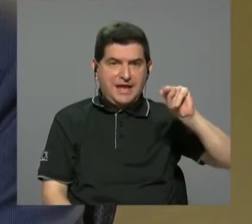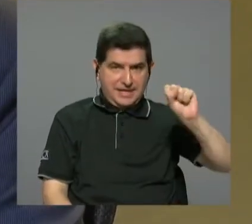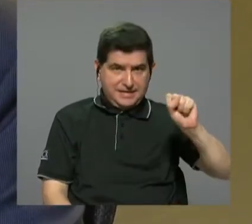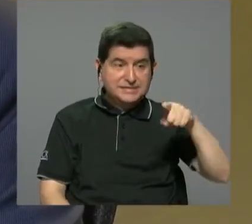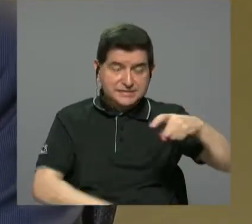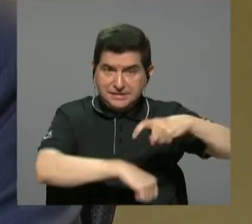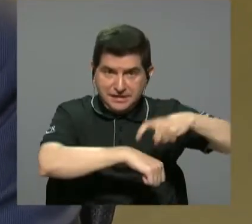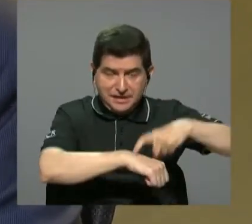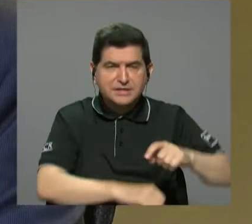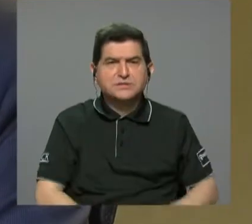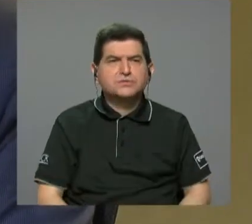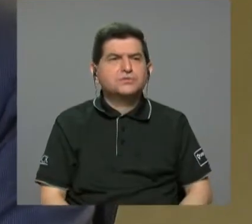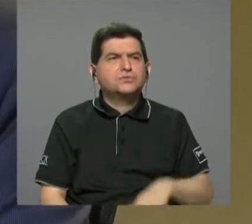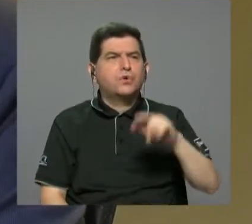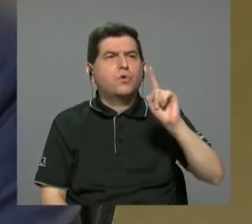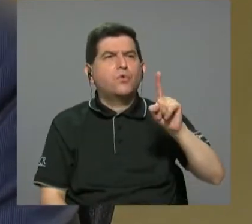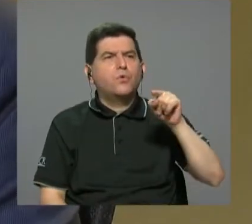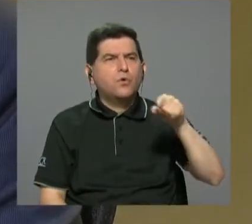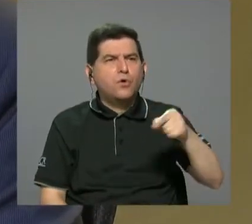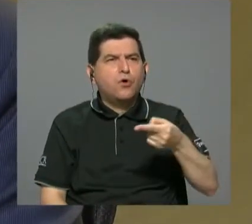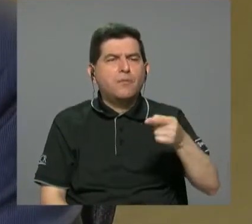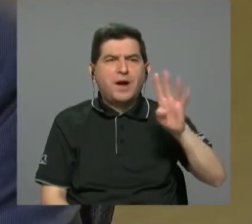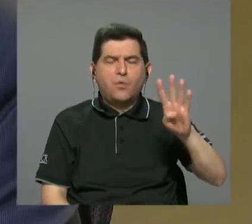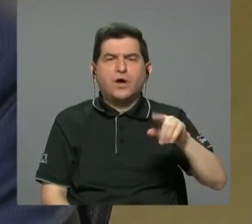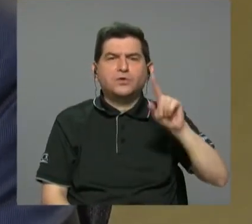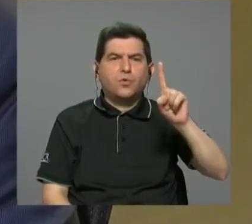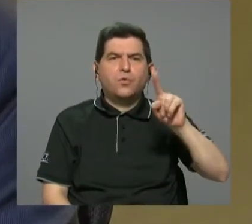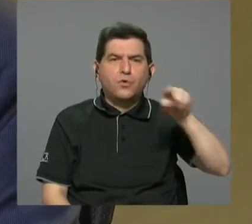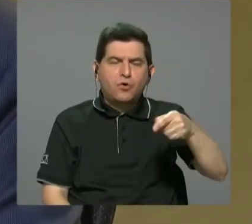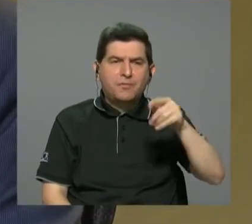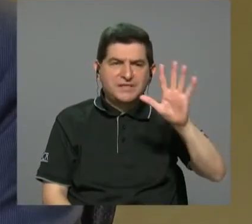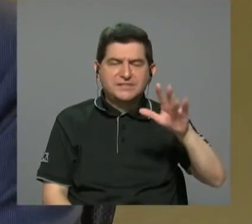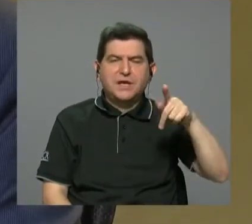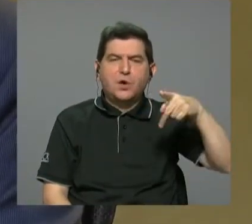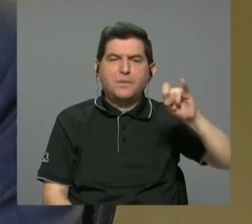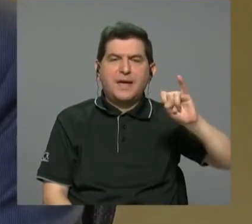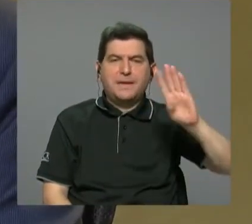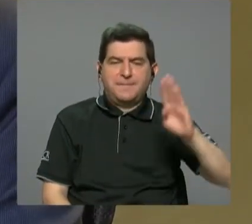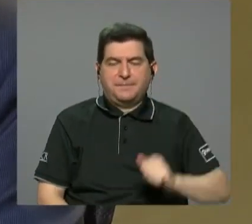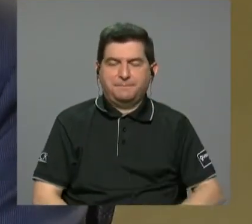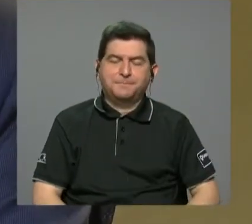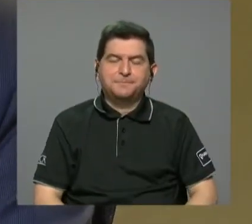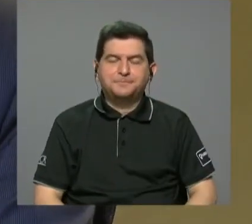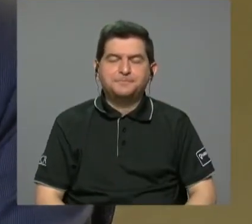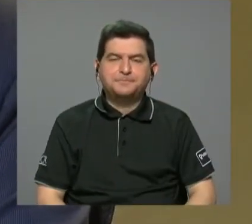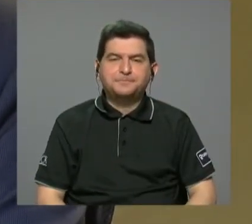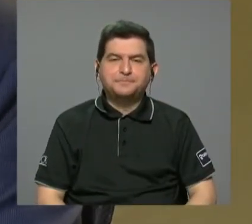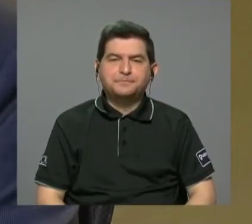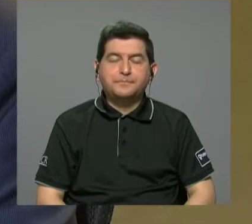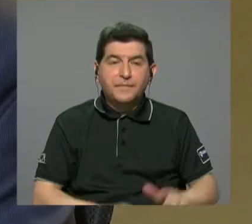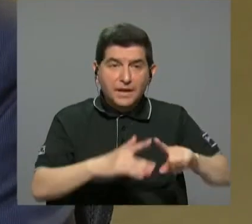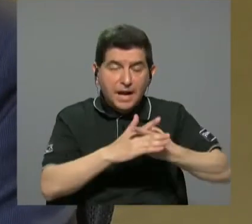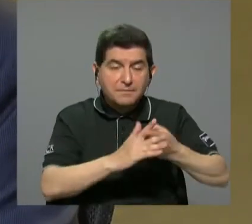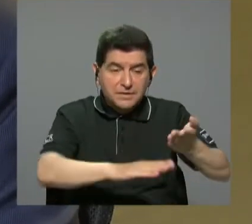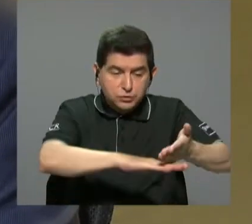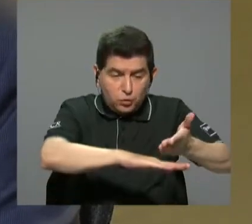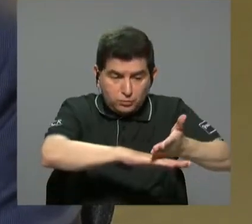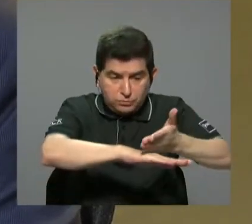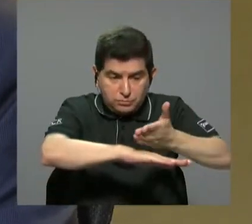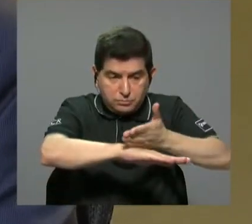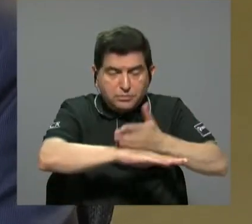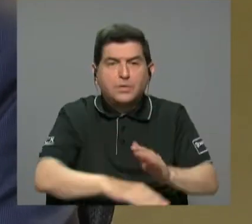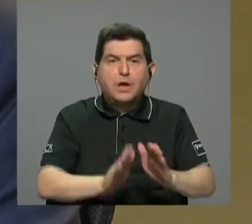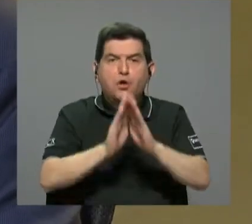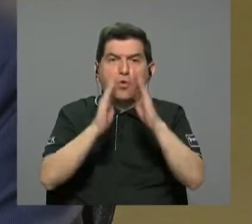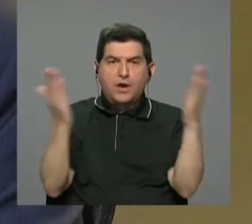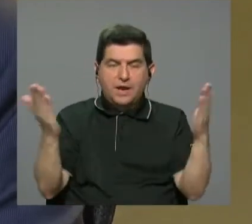momento, era un 1,4, un 1,5 del Producto Interno Bruto. Empezó un crecimiento y con la apertura